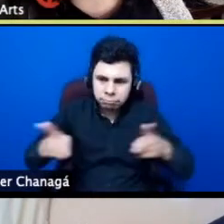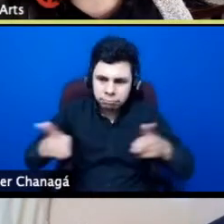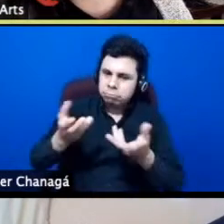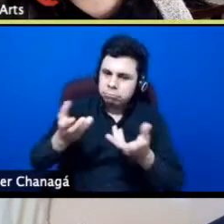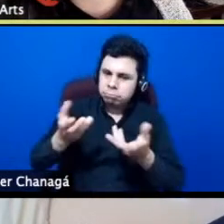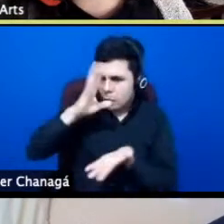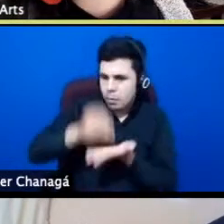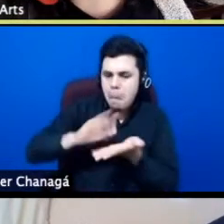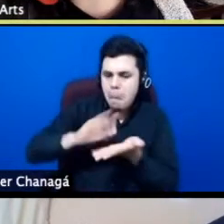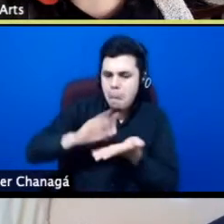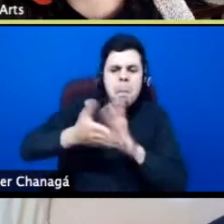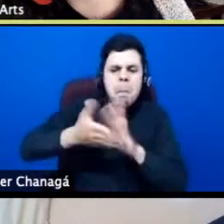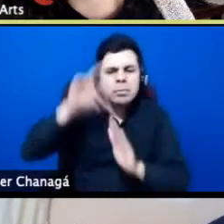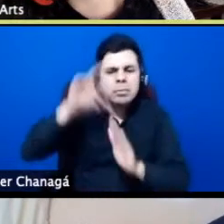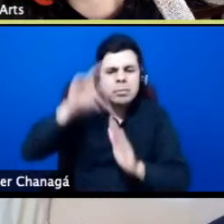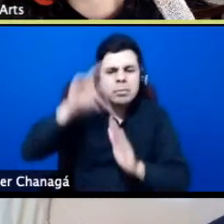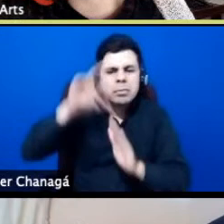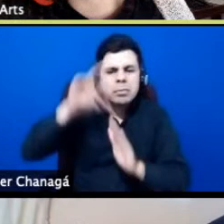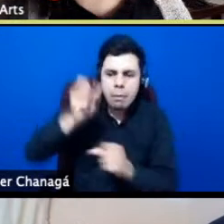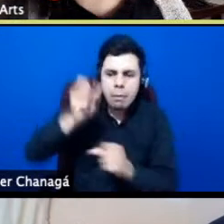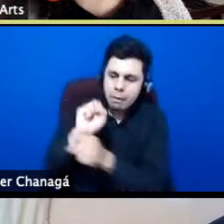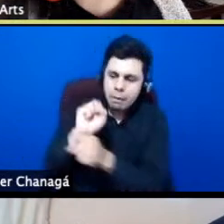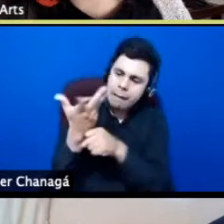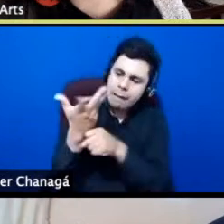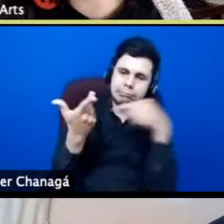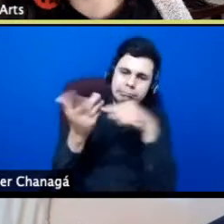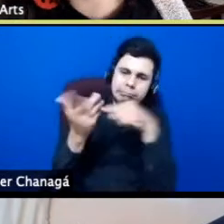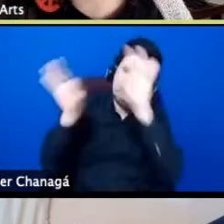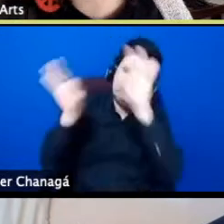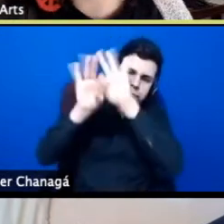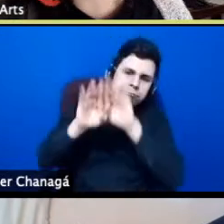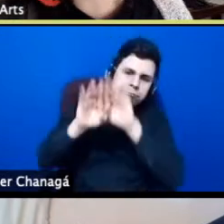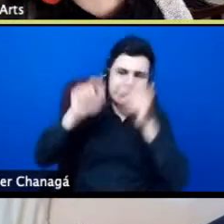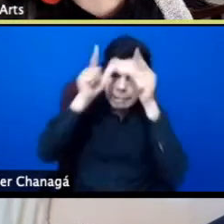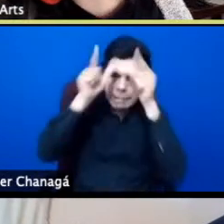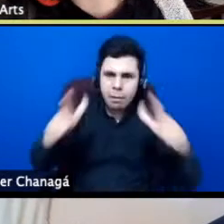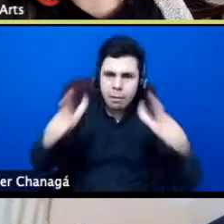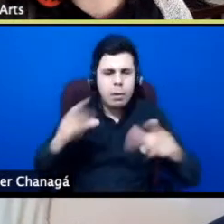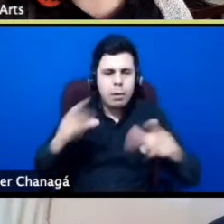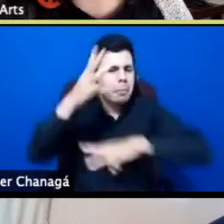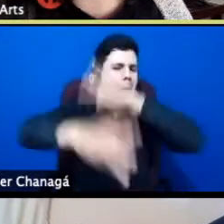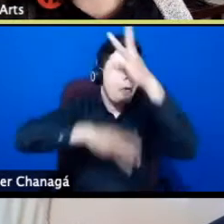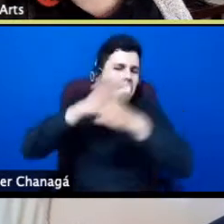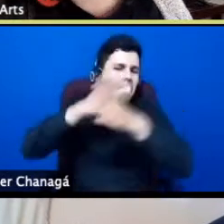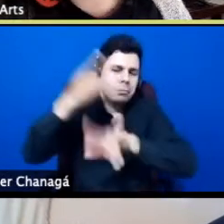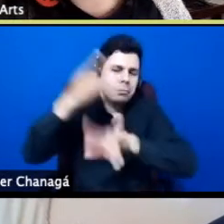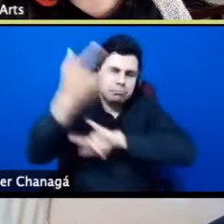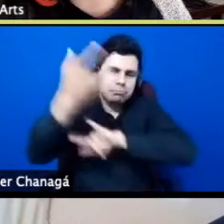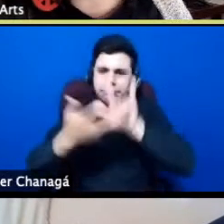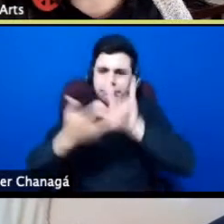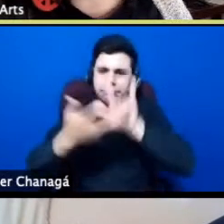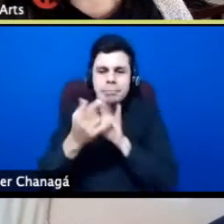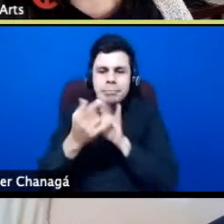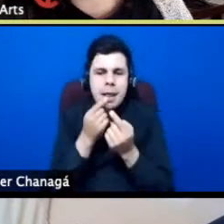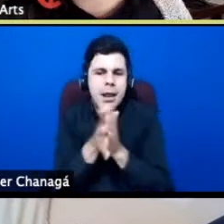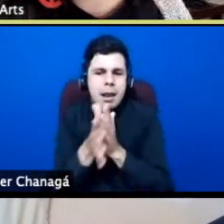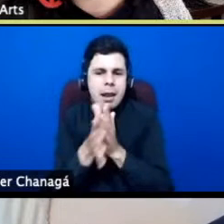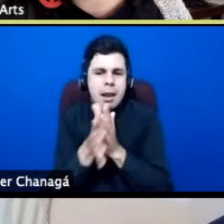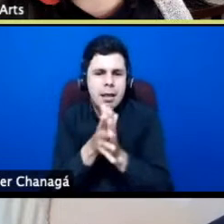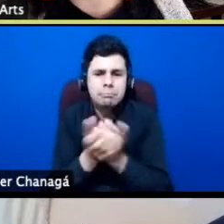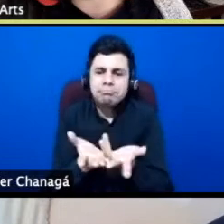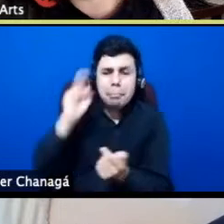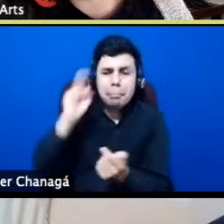el arte, porque ese es el lenguaje universal que nos conecta a todos. Los políticos no van a lograr la